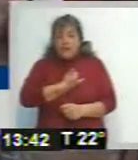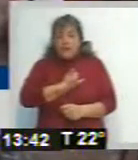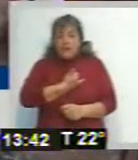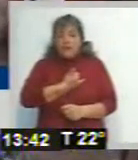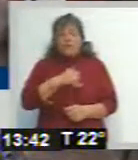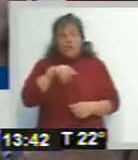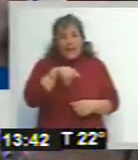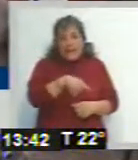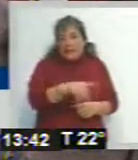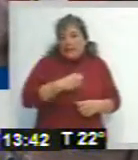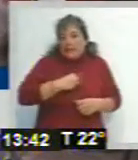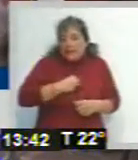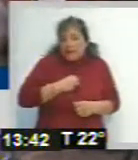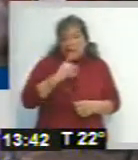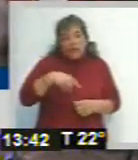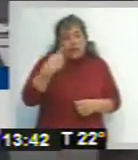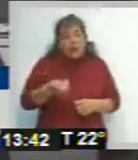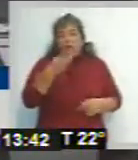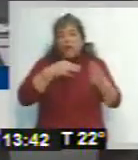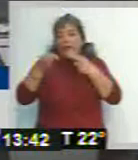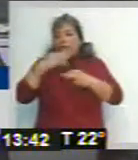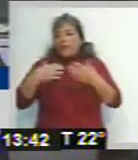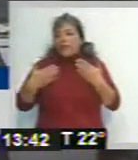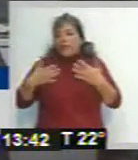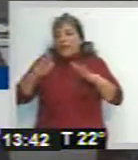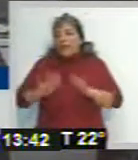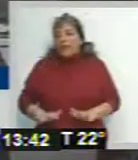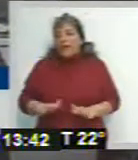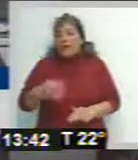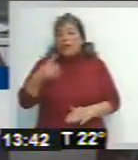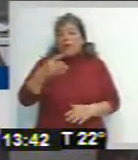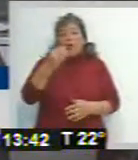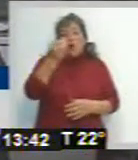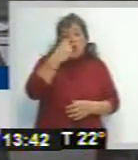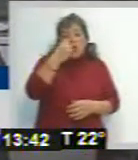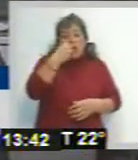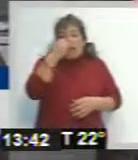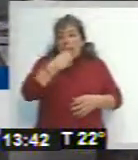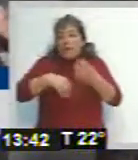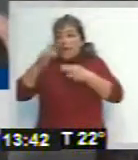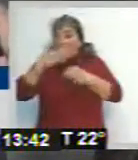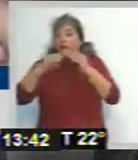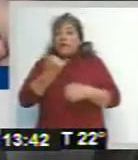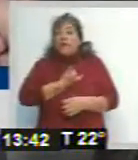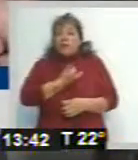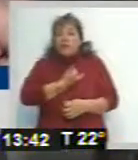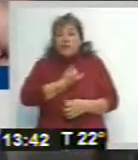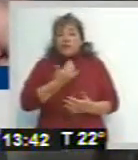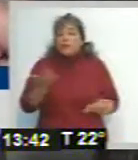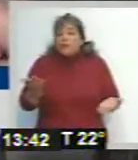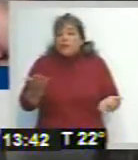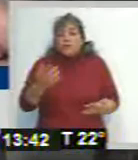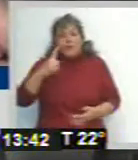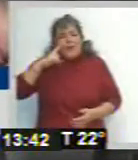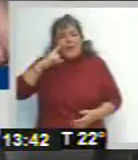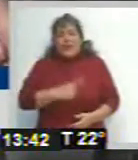en ese caso los demás vendedores sí podrían quedarse, pero los que no venden comestibles, ¿a dónde irían hasta tanto? ¿A dónde nos perjudican un